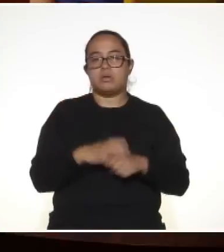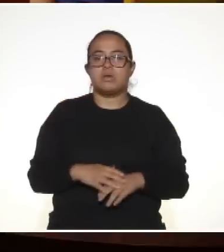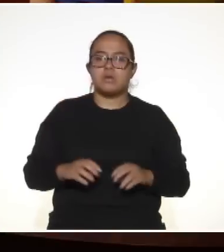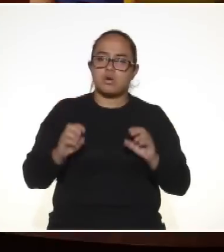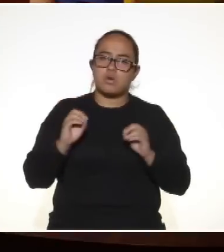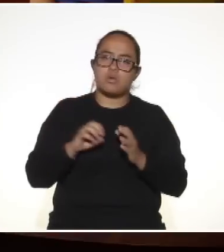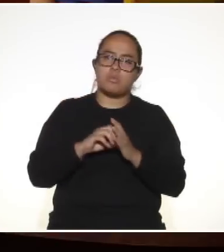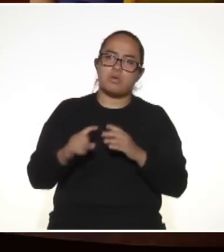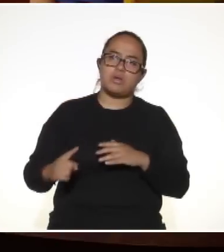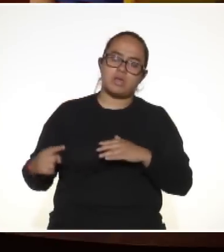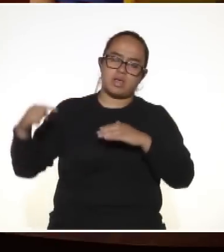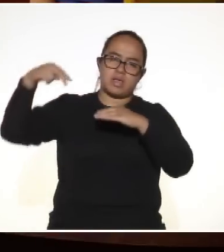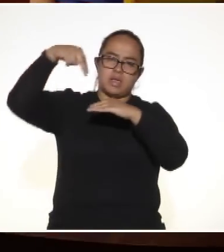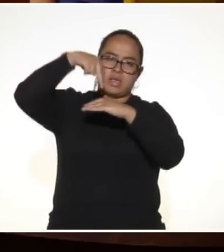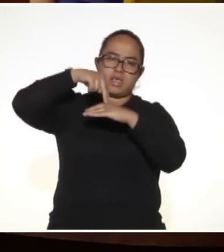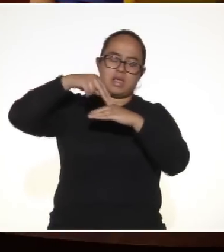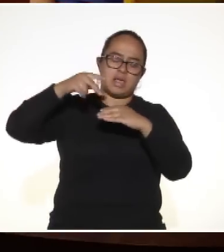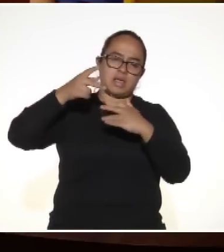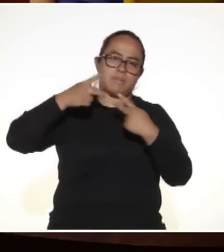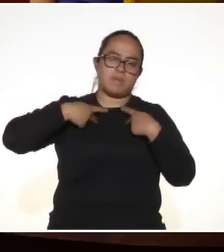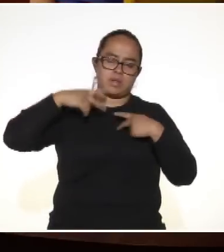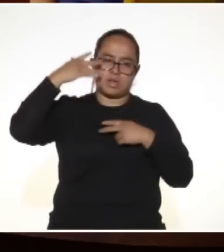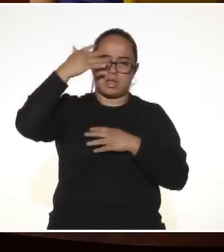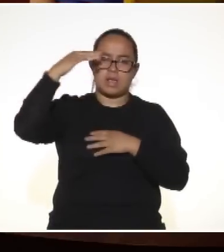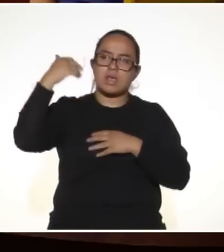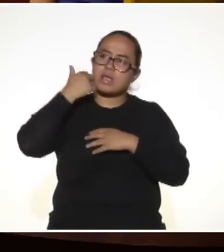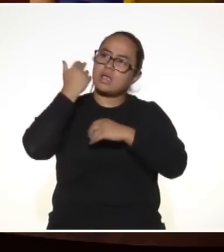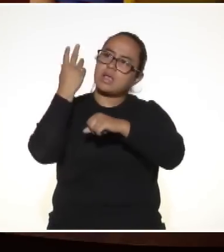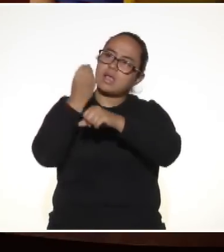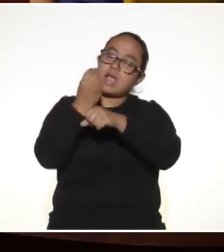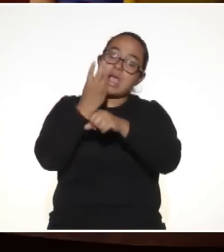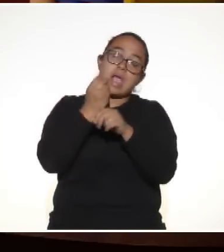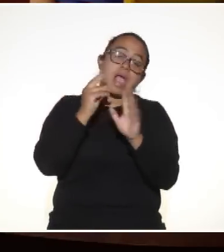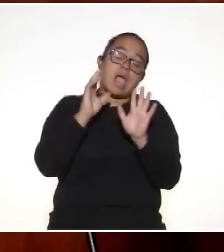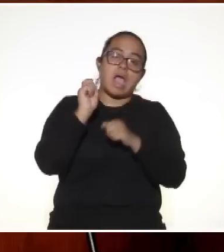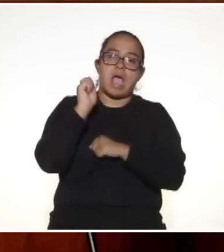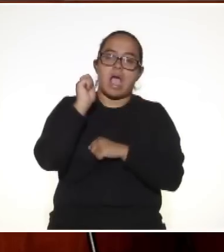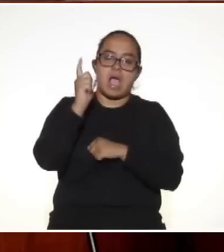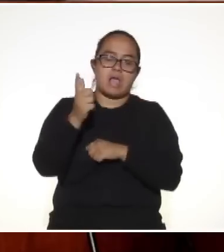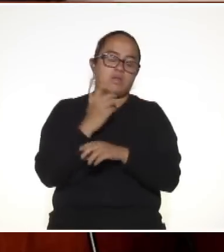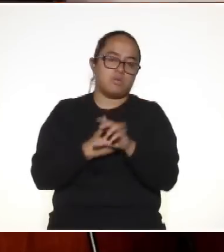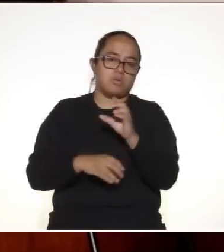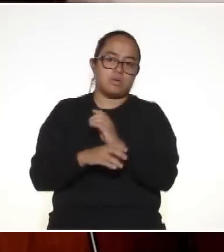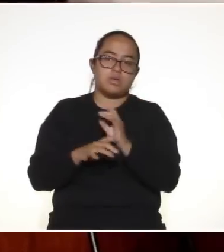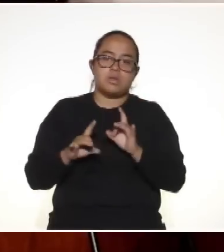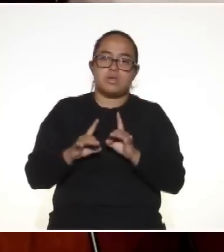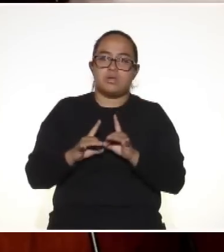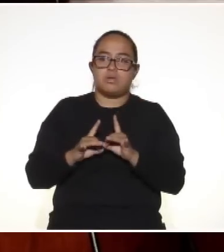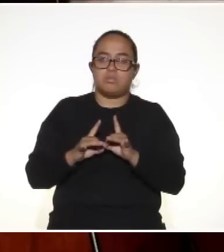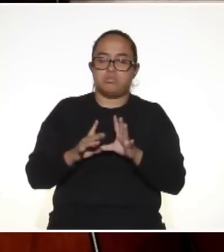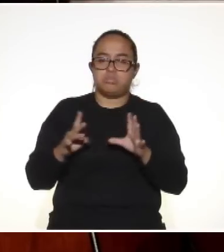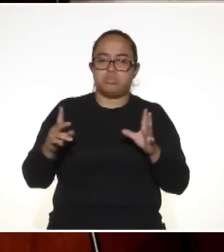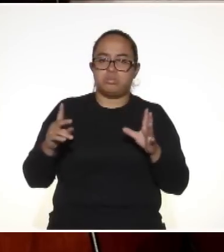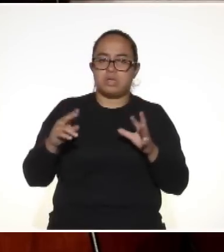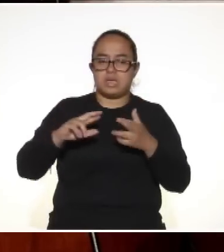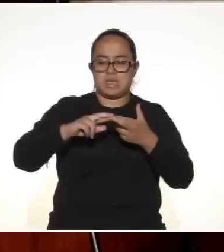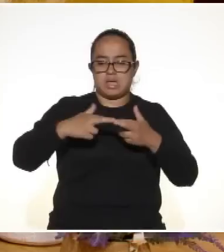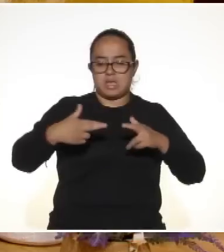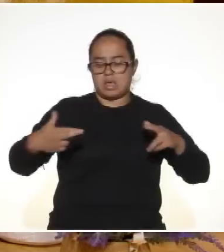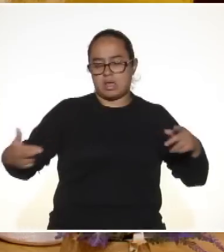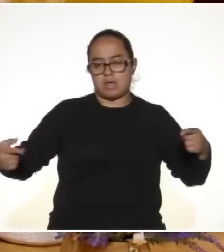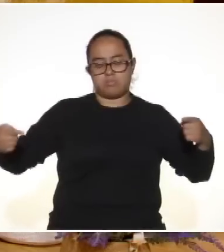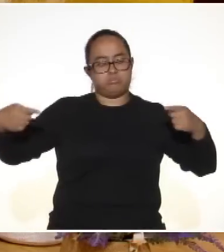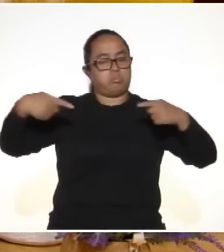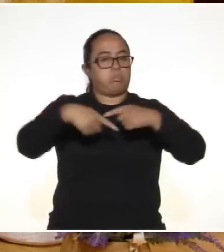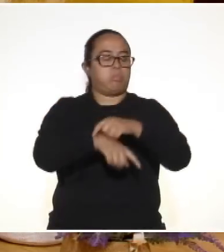la azotea, algún adulto queriendo arreglar algo y que de pronto se cruzan los cables de